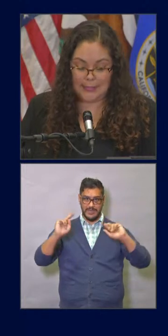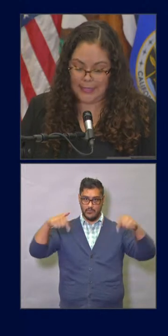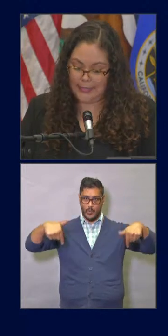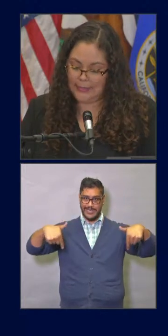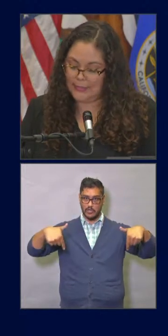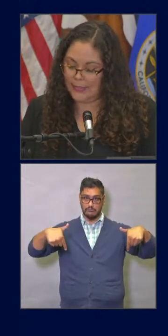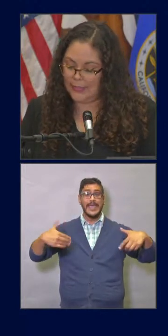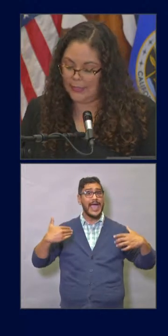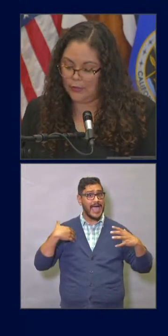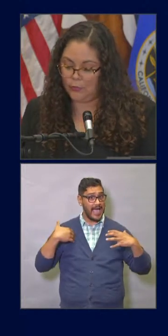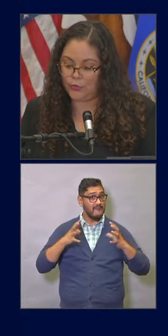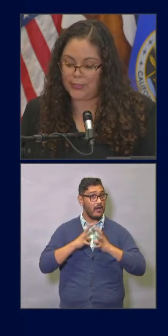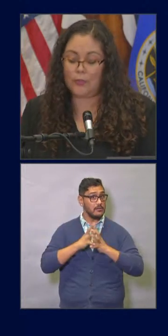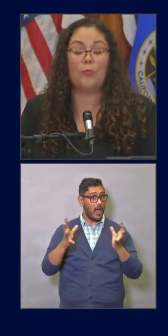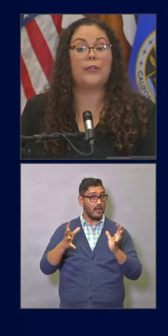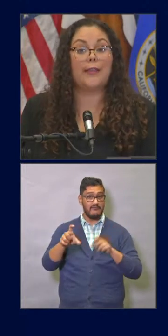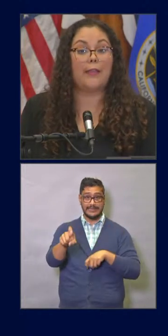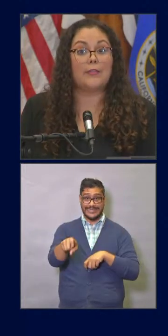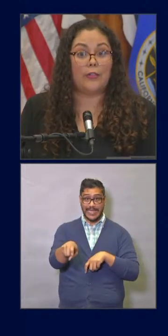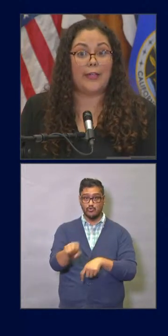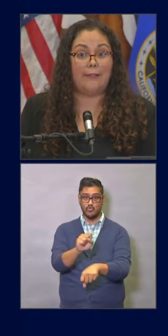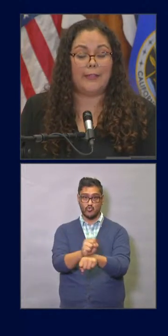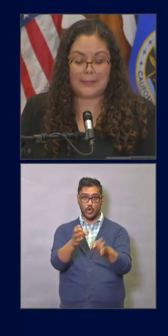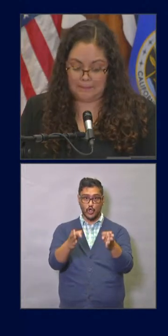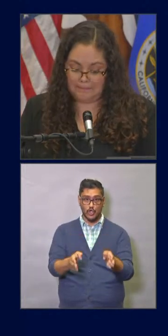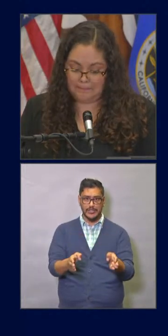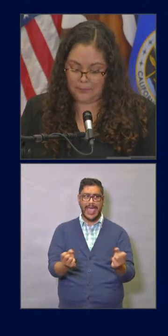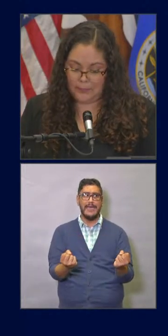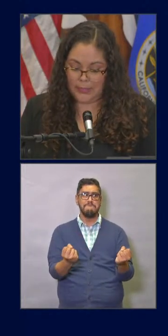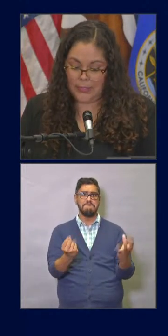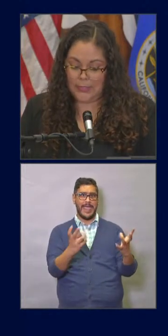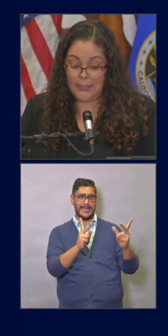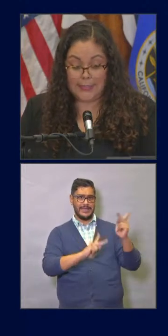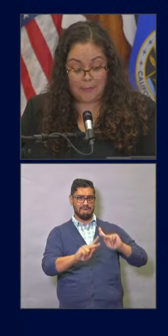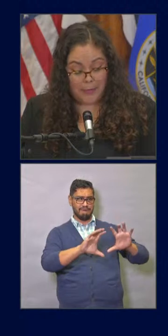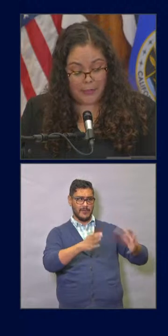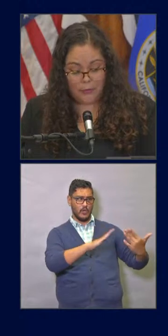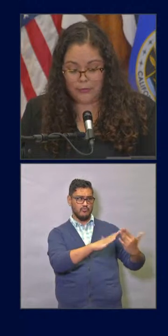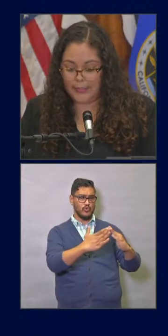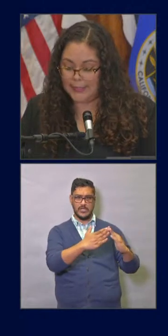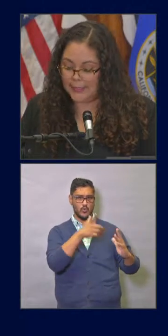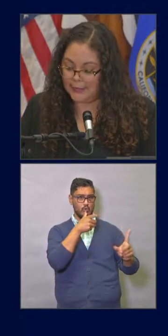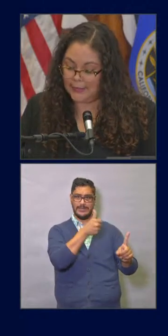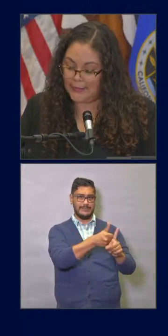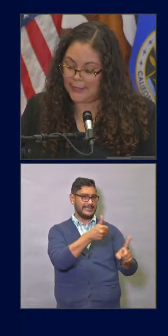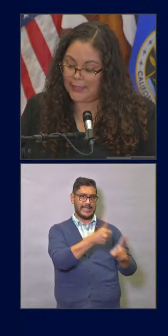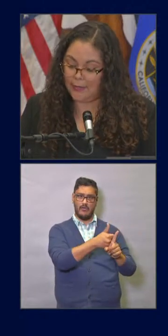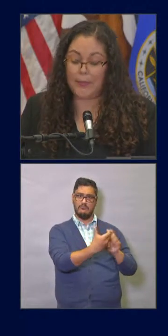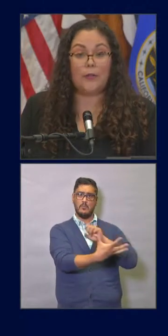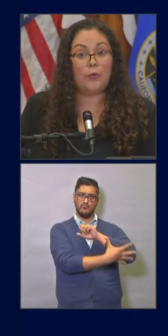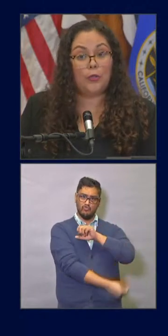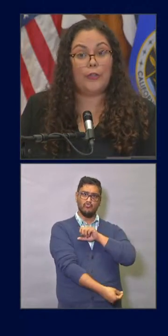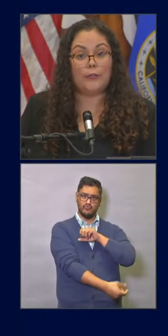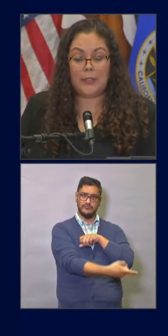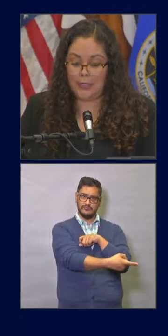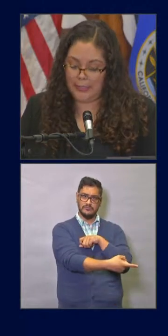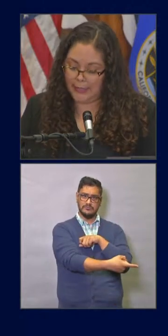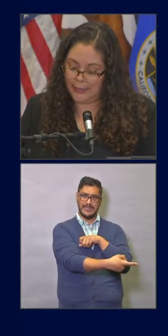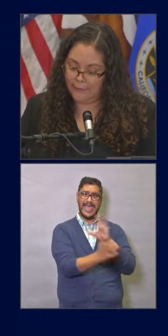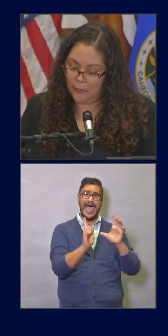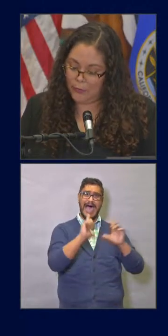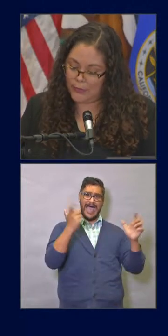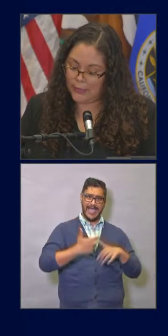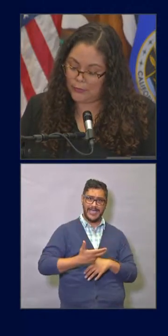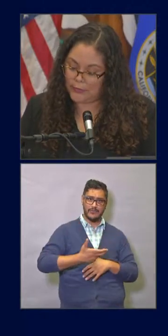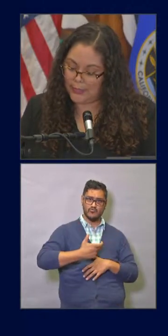trabajadores esenciales y con muchas comunidades vulnerables. Sin embargo, esta tendencia cambia en julio,